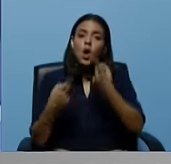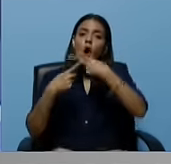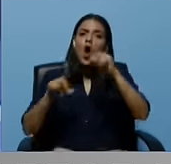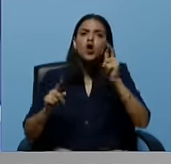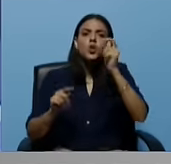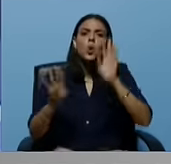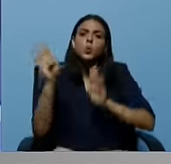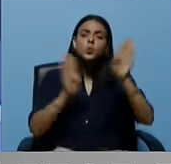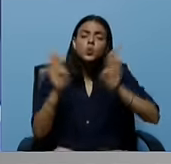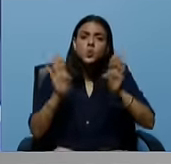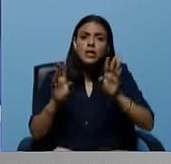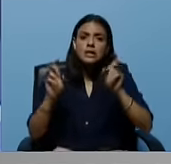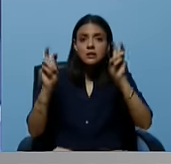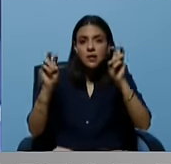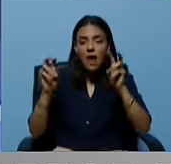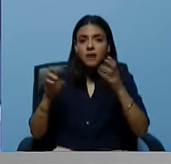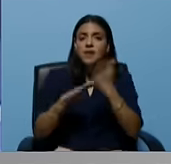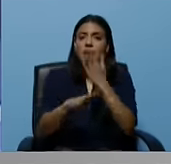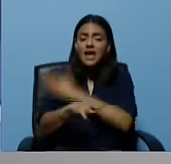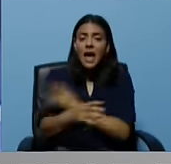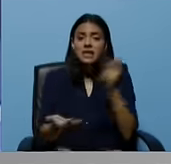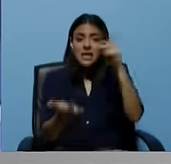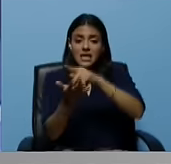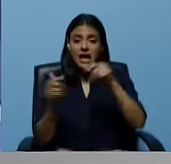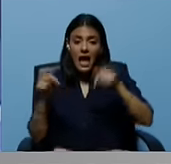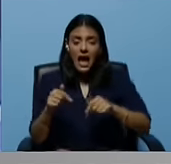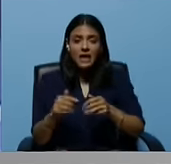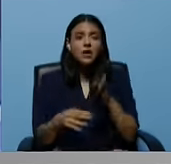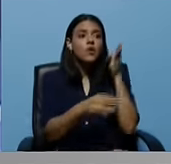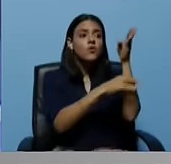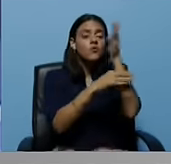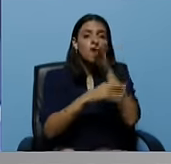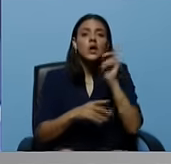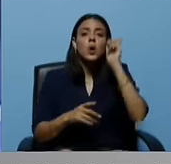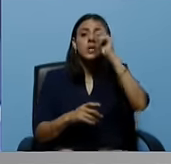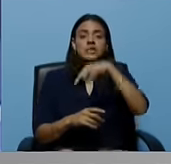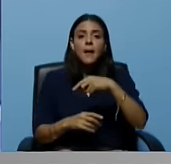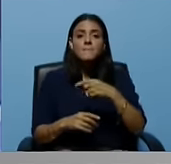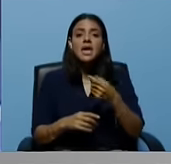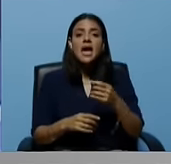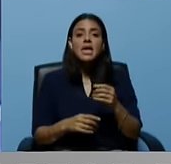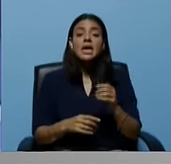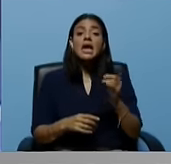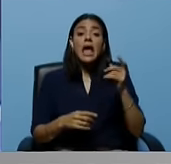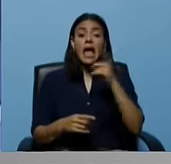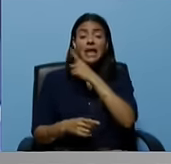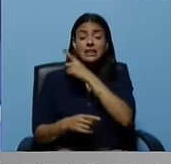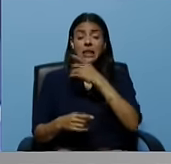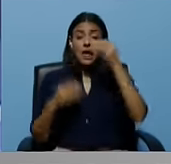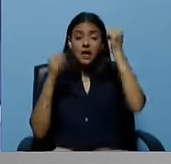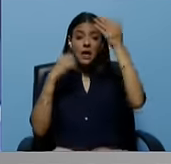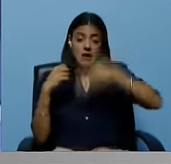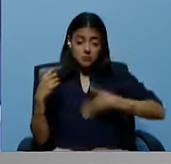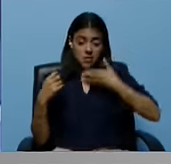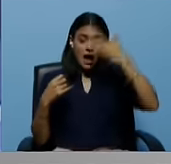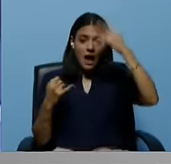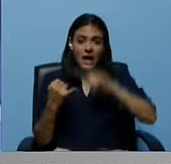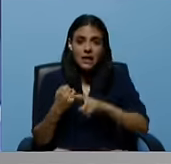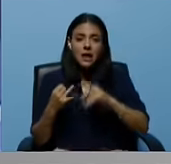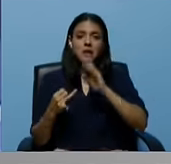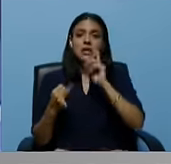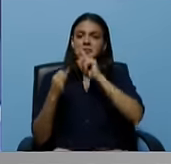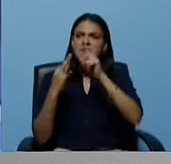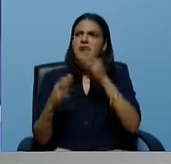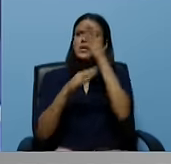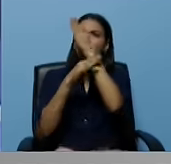turistas que antes de venir para acá estuvieron de turismo en Afganistán, en Irak, en Libia, estuvieron